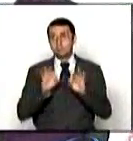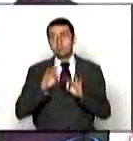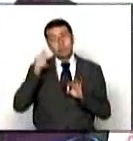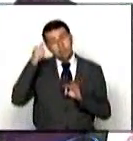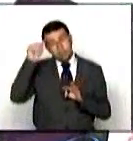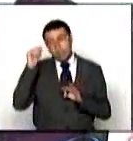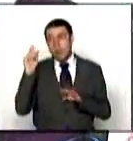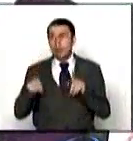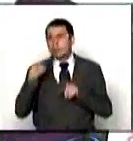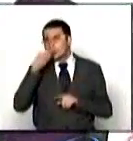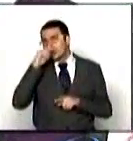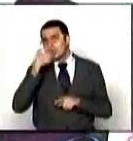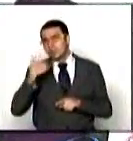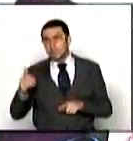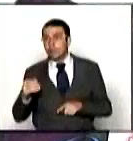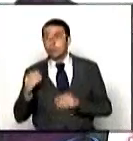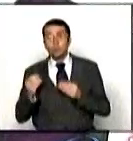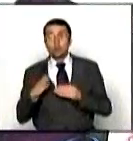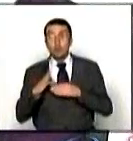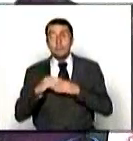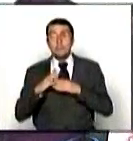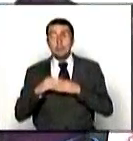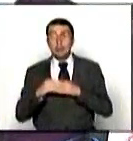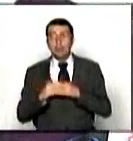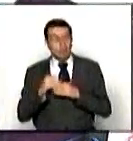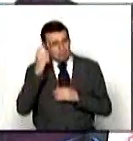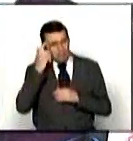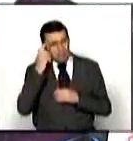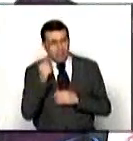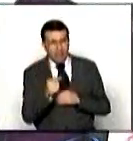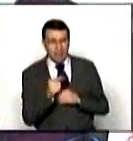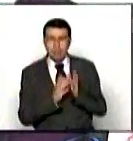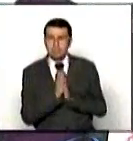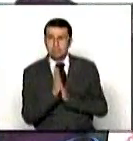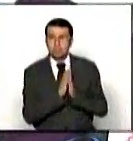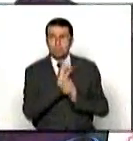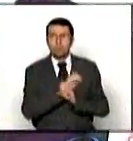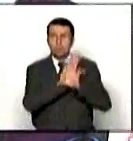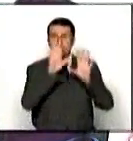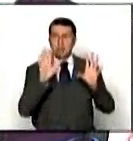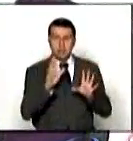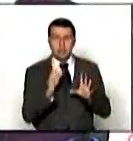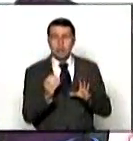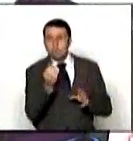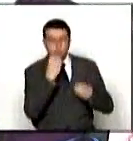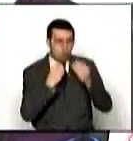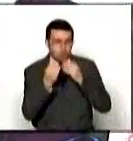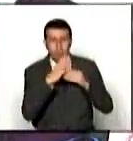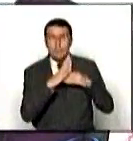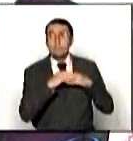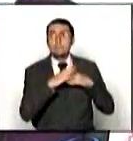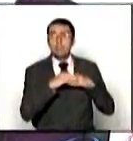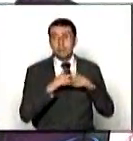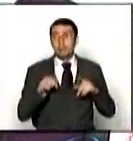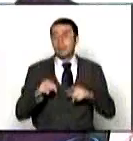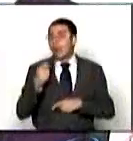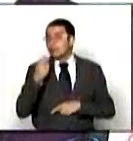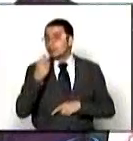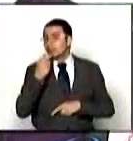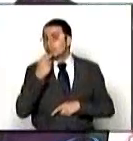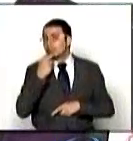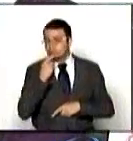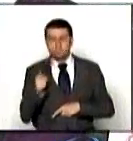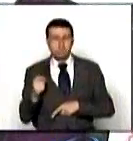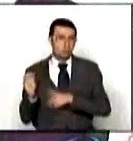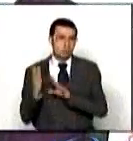niños abusamos mucho del pan. Entonces pensamos que un desayuno muy bueno es embutirlos de pan o de galletas, y las galletas y el pan que vienen del trigo tienen